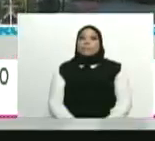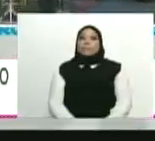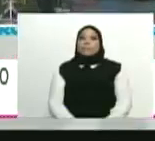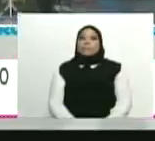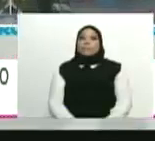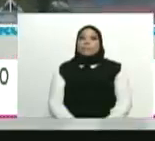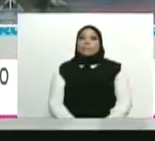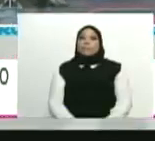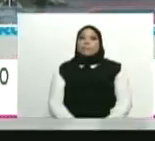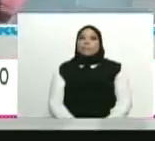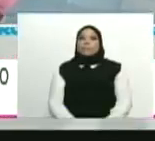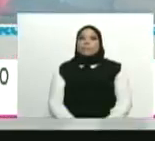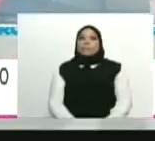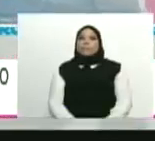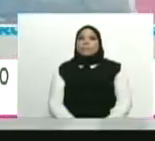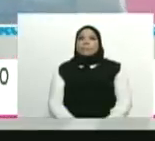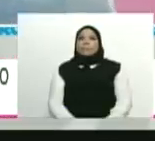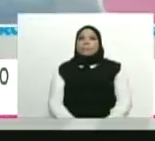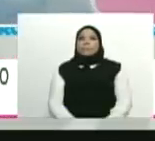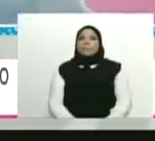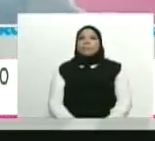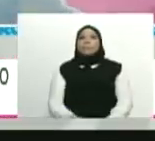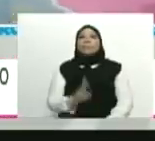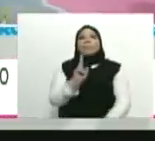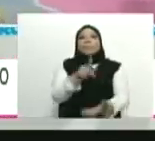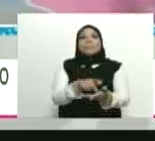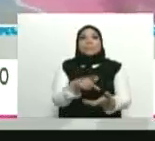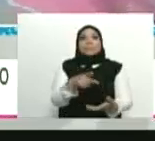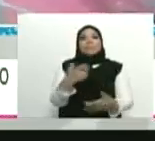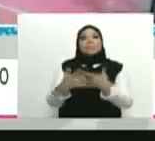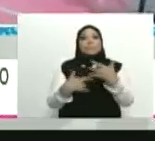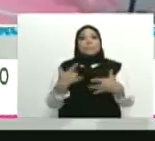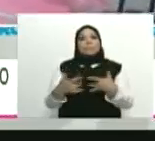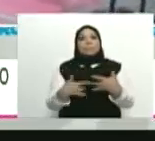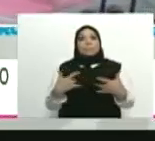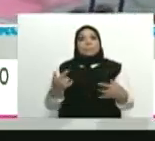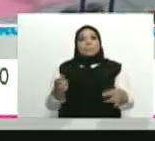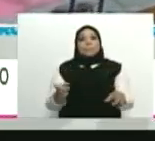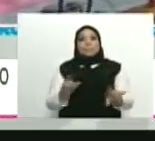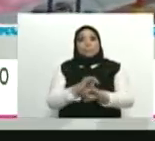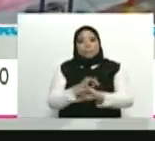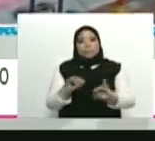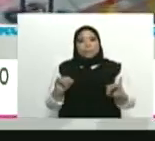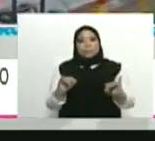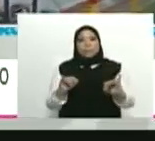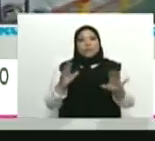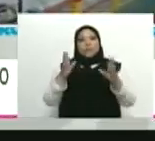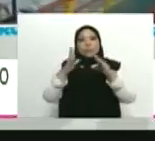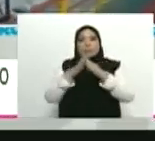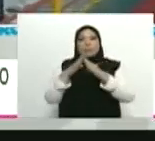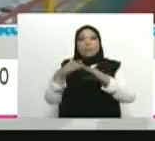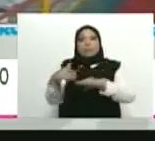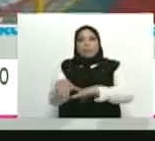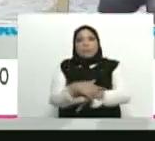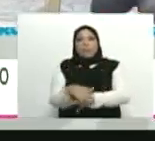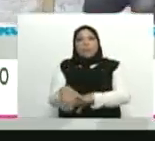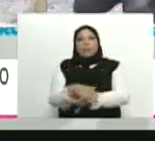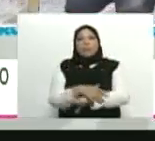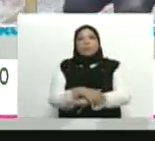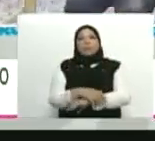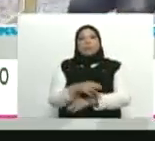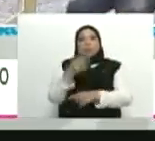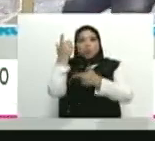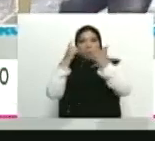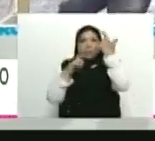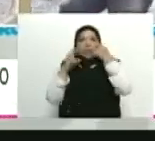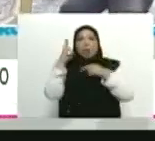Mira, Gabriela, tú participas en las estructuras a nivel de calle, comunidad, VC,